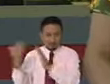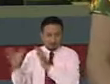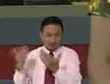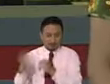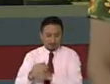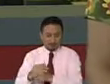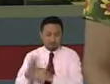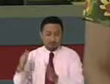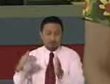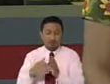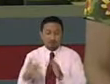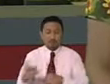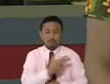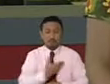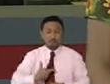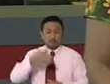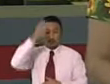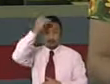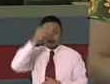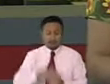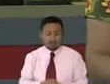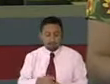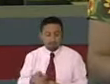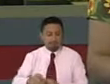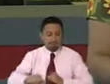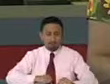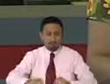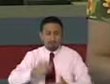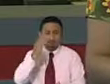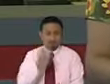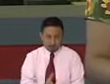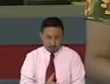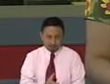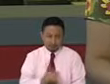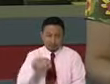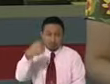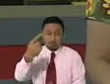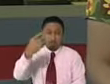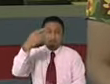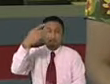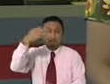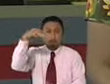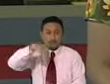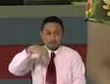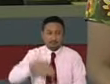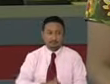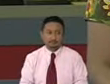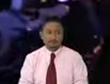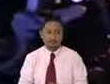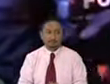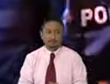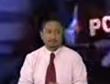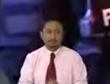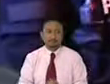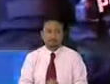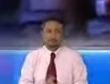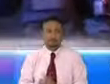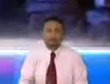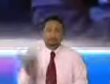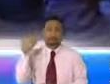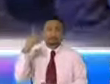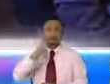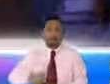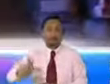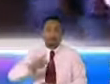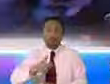en contra del vicepresidente Jorge Glass. La diligencia quedó postergada hasta el próximo día martes. Fue el pasado lunes tras